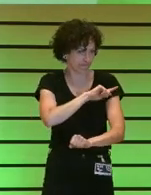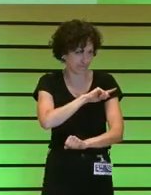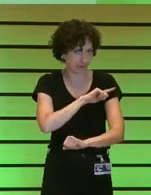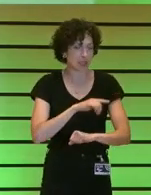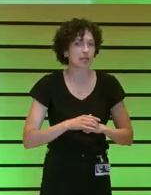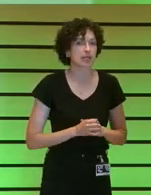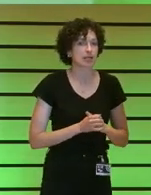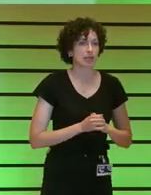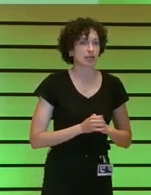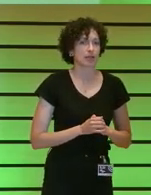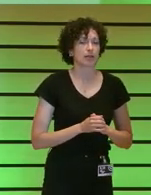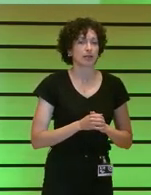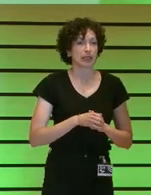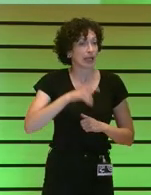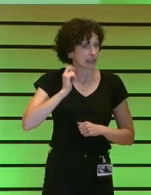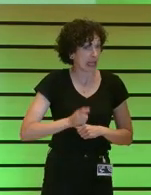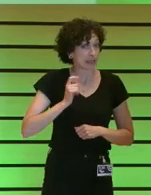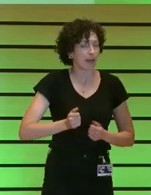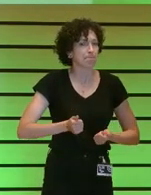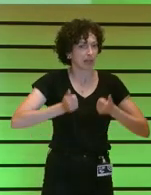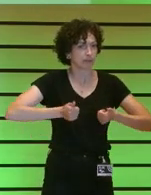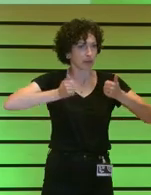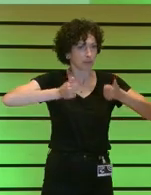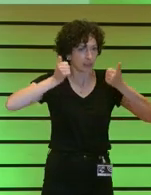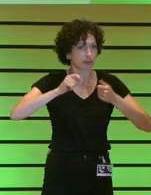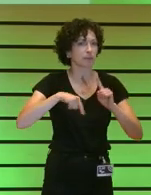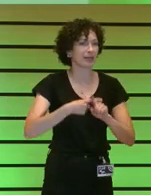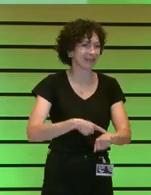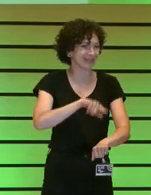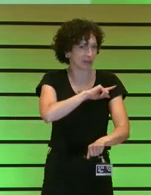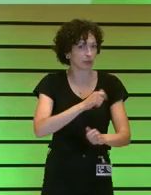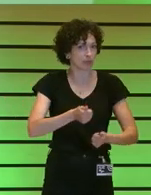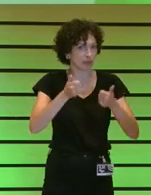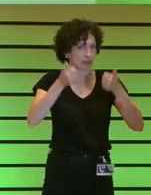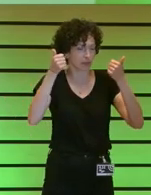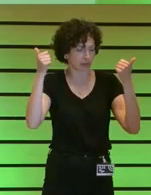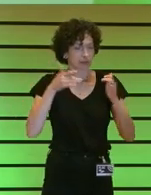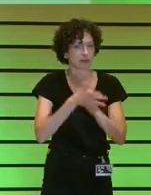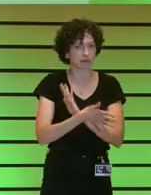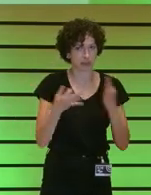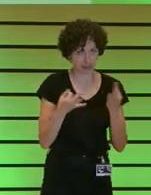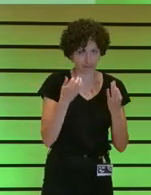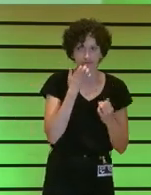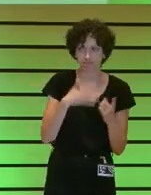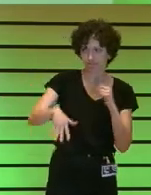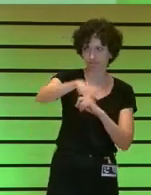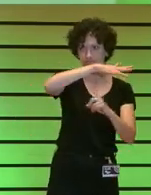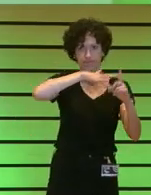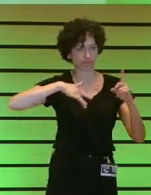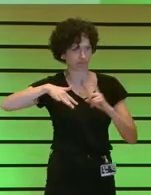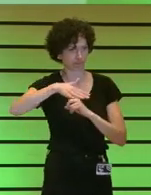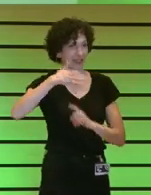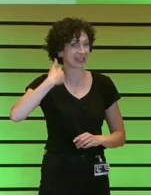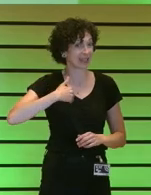cada vez más recurrentes y cada vez más extremos Qué quiere decir esto en nuestro entorno Bueno estamos